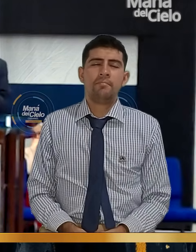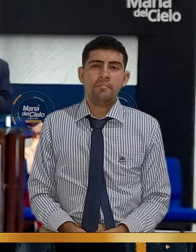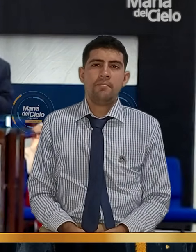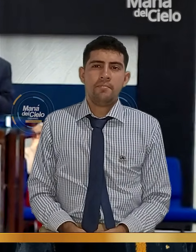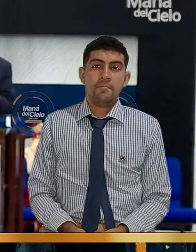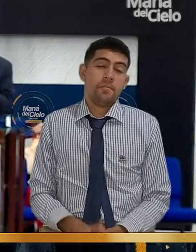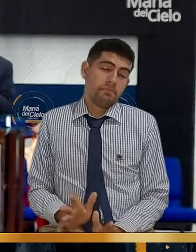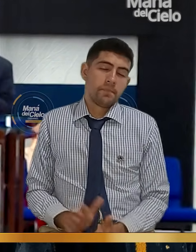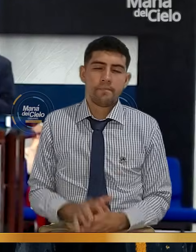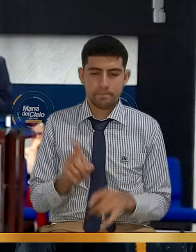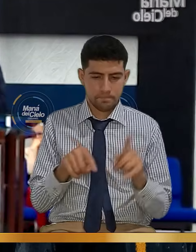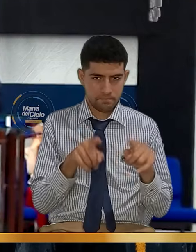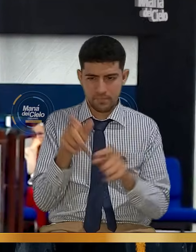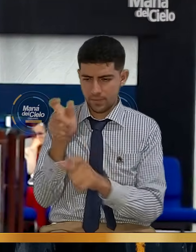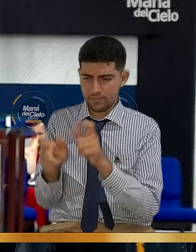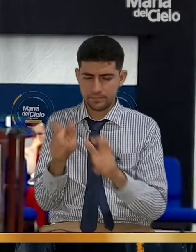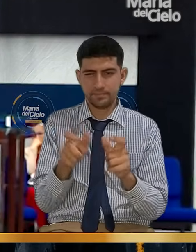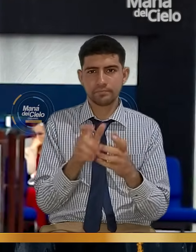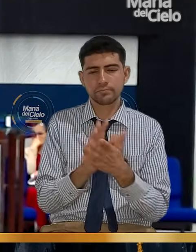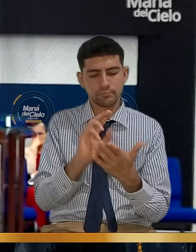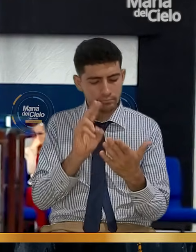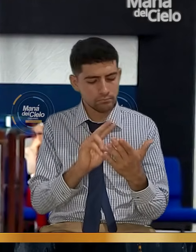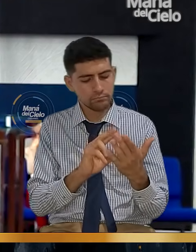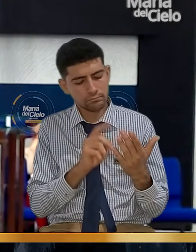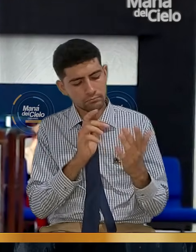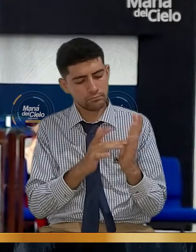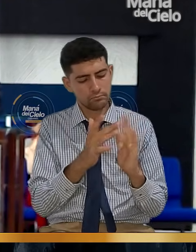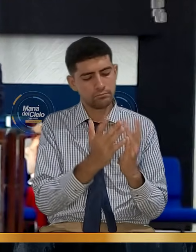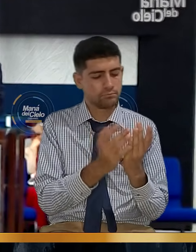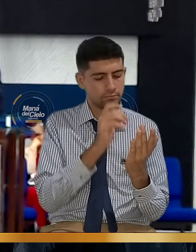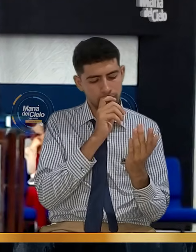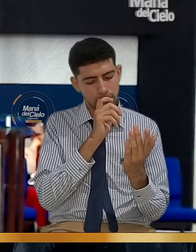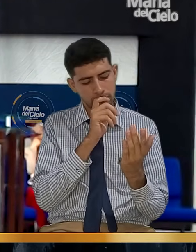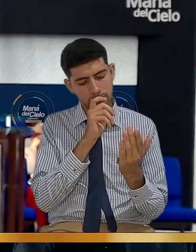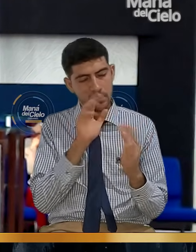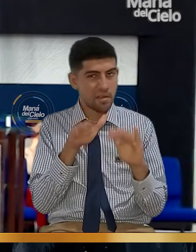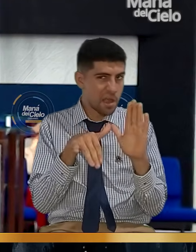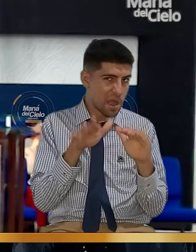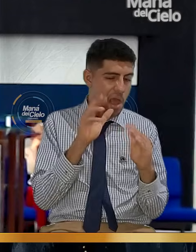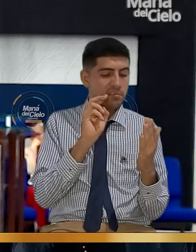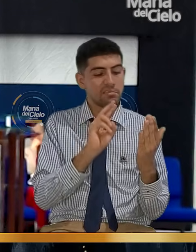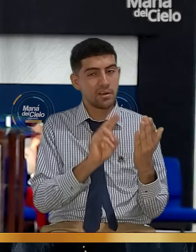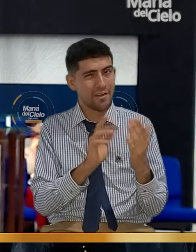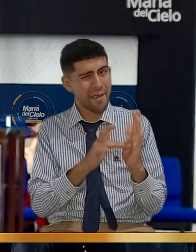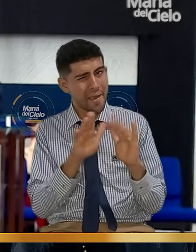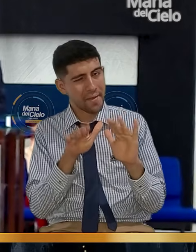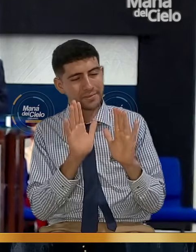al Señor. Amén. Bueno, hoy en día, pues algunos la leen de vez en